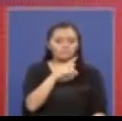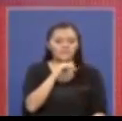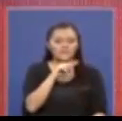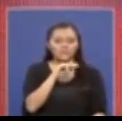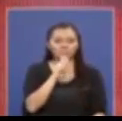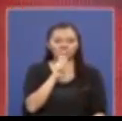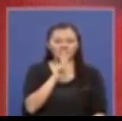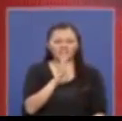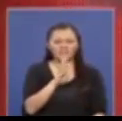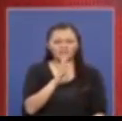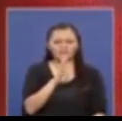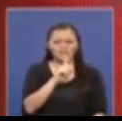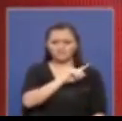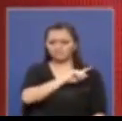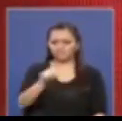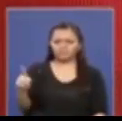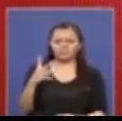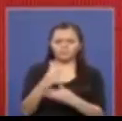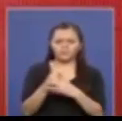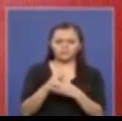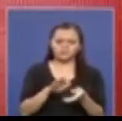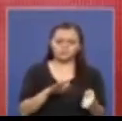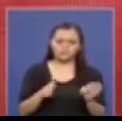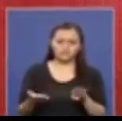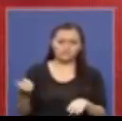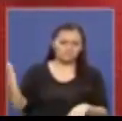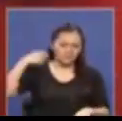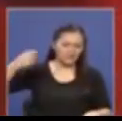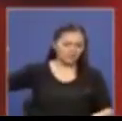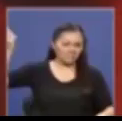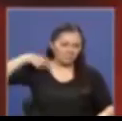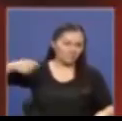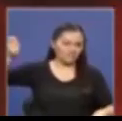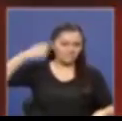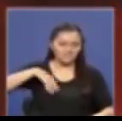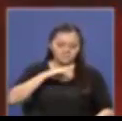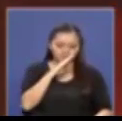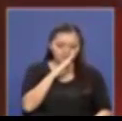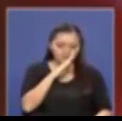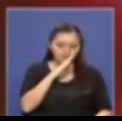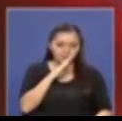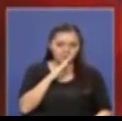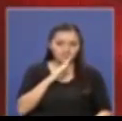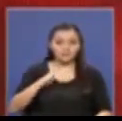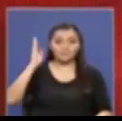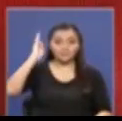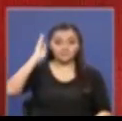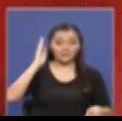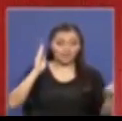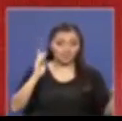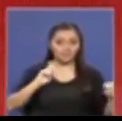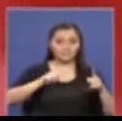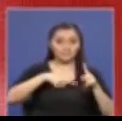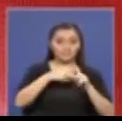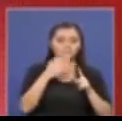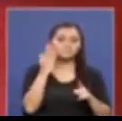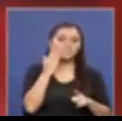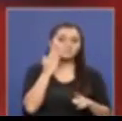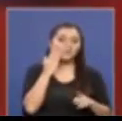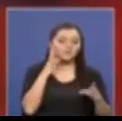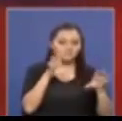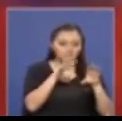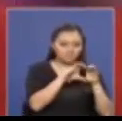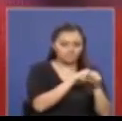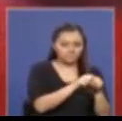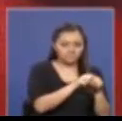murió en la cárcel, fruto de la tortura, de las malas condiciones. Michelle y su madre tuvieron que esconderse, fueron encontradas, fueron expulsadas